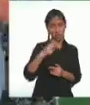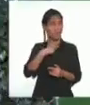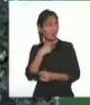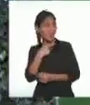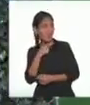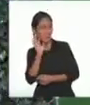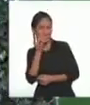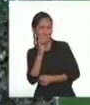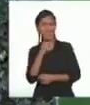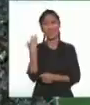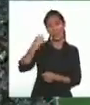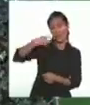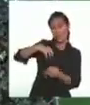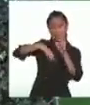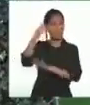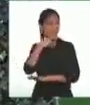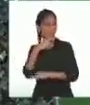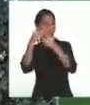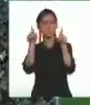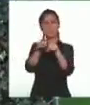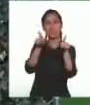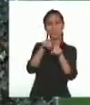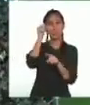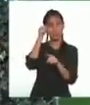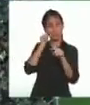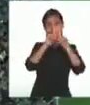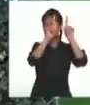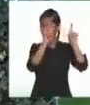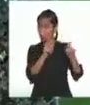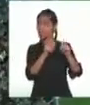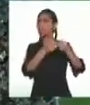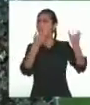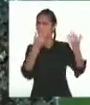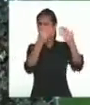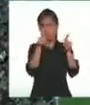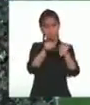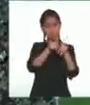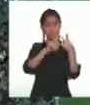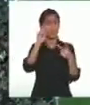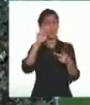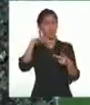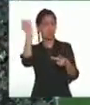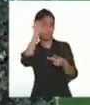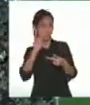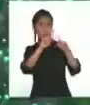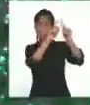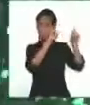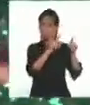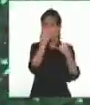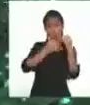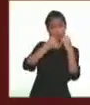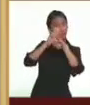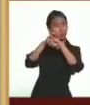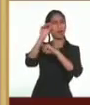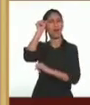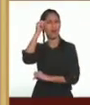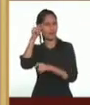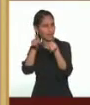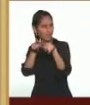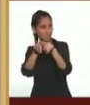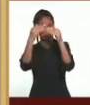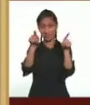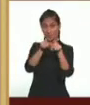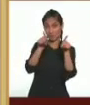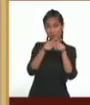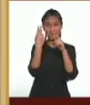preferida. No olviden revisar cómo se formulan adecuadamente las preguntas y los tipos de preguntas. Y los últimos consejos para recordar también. Conocer